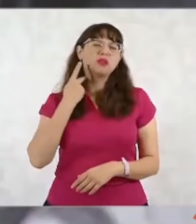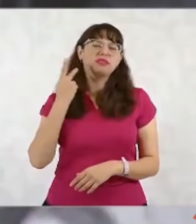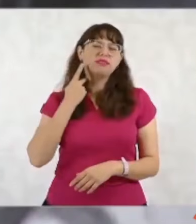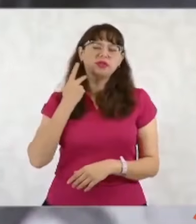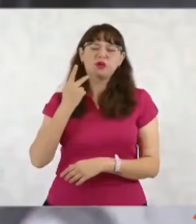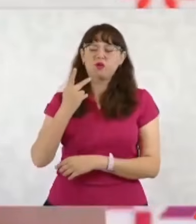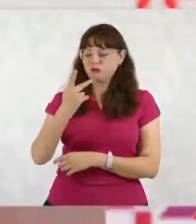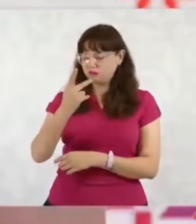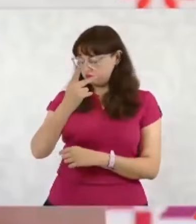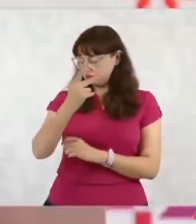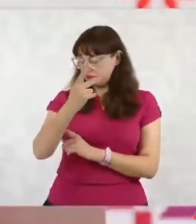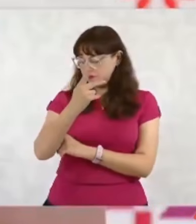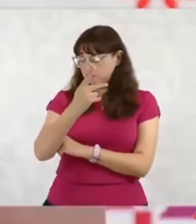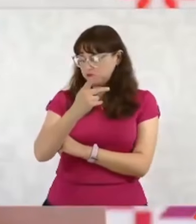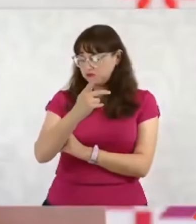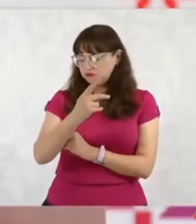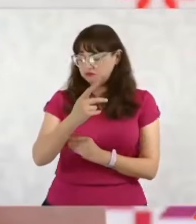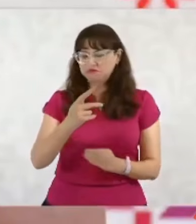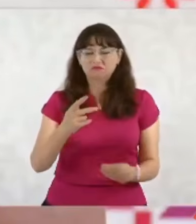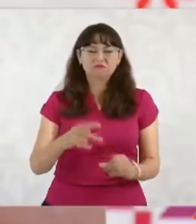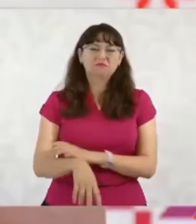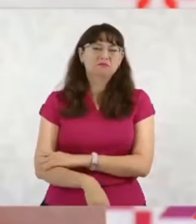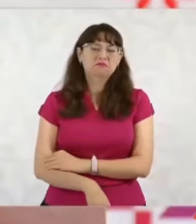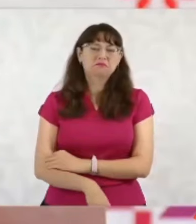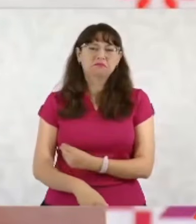No tiene que ver con otros temas